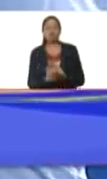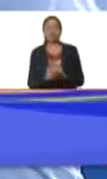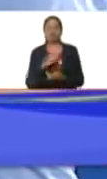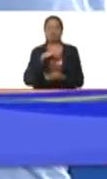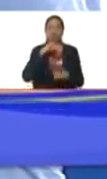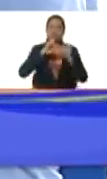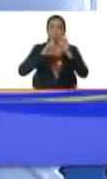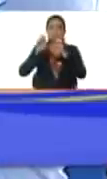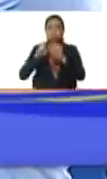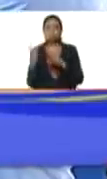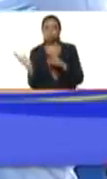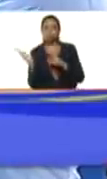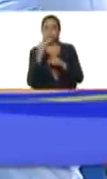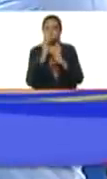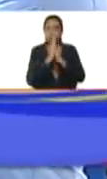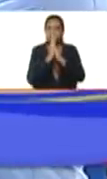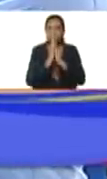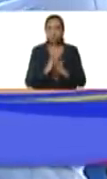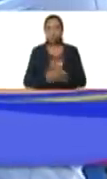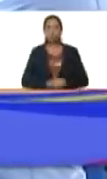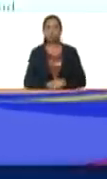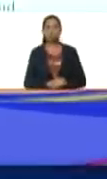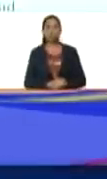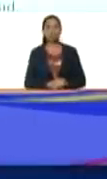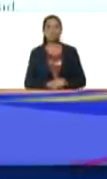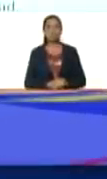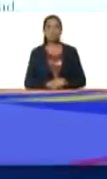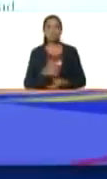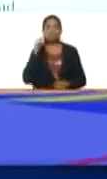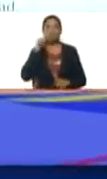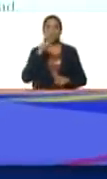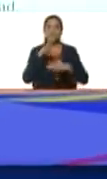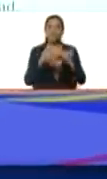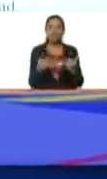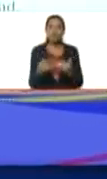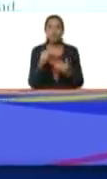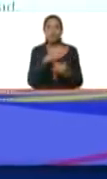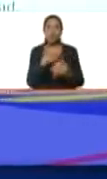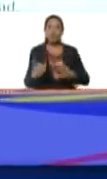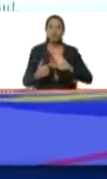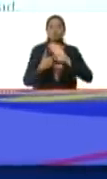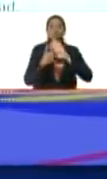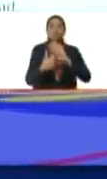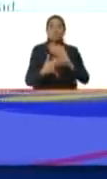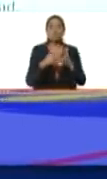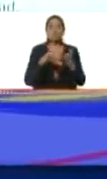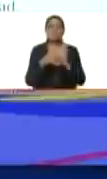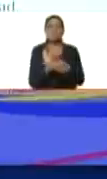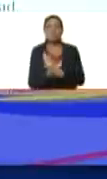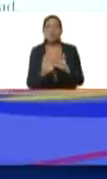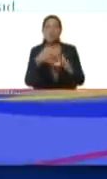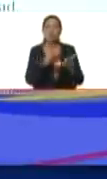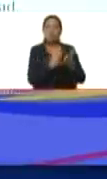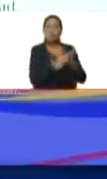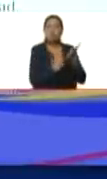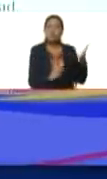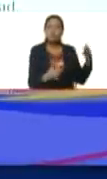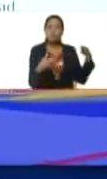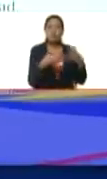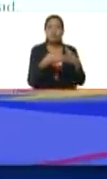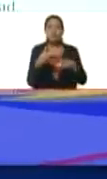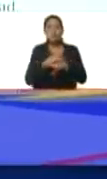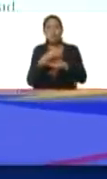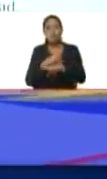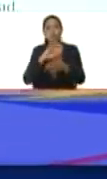presidente, me pasan la lámina, por favor, ubicar lo que hoy queremos presentarle, que son la propuesta de los gobiernos